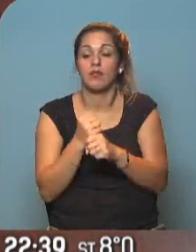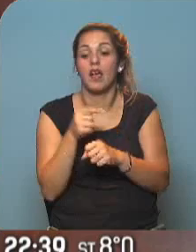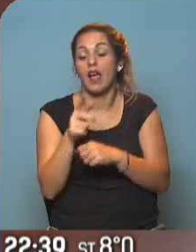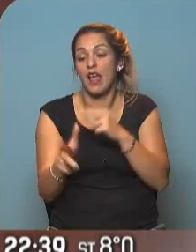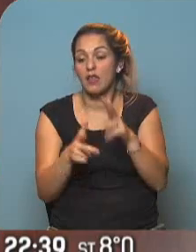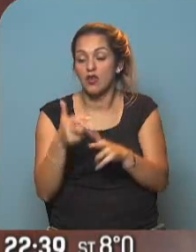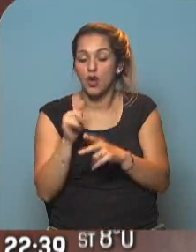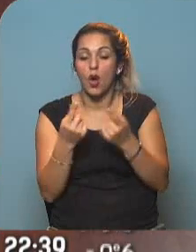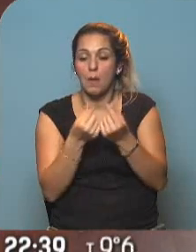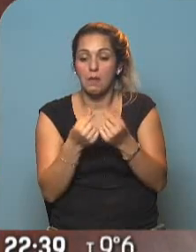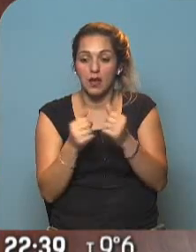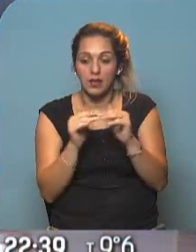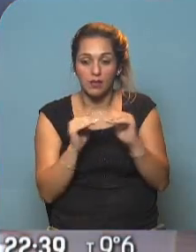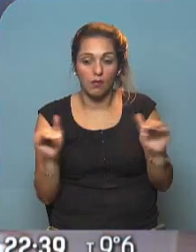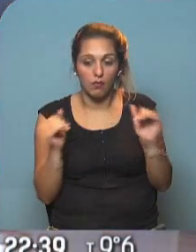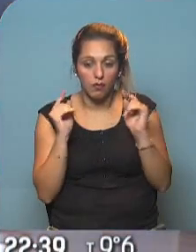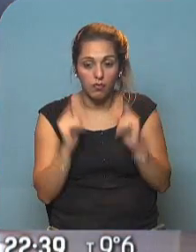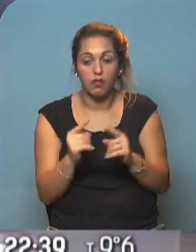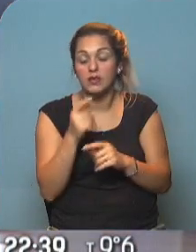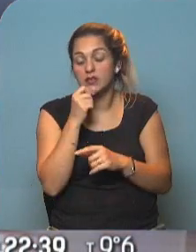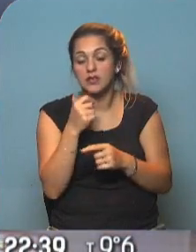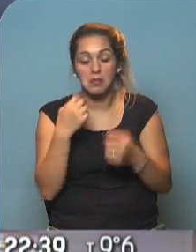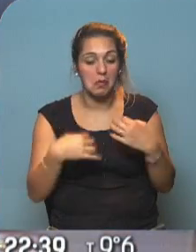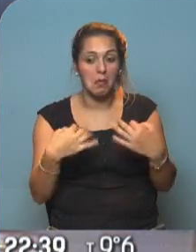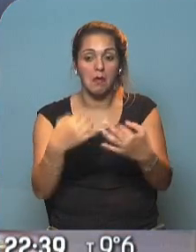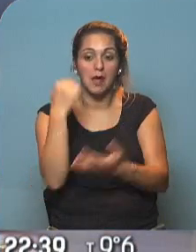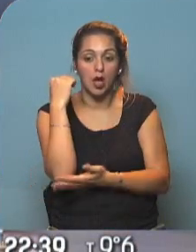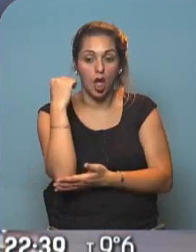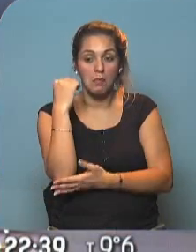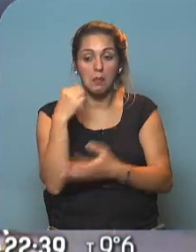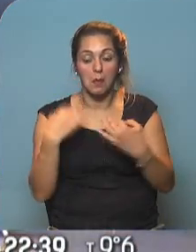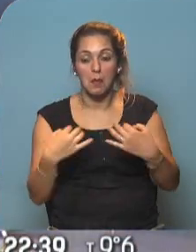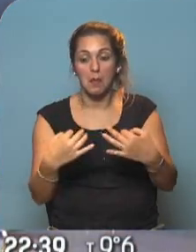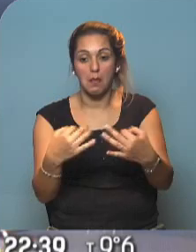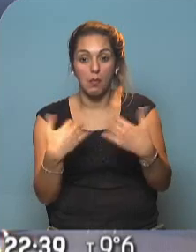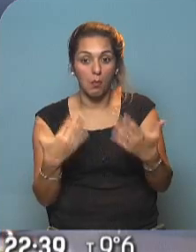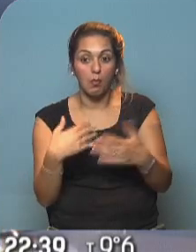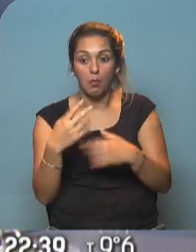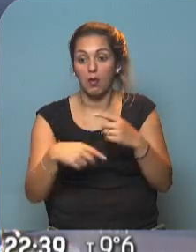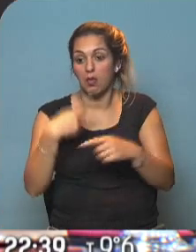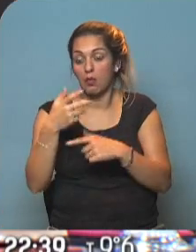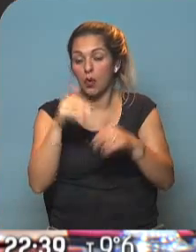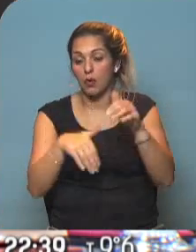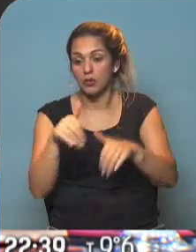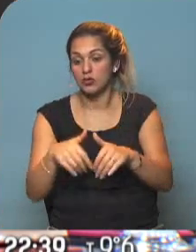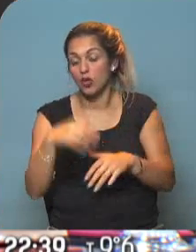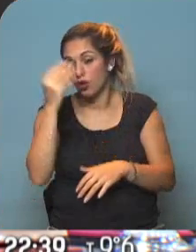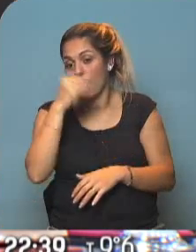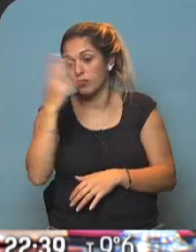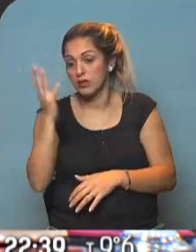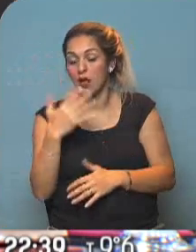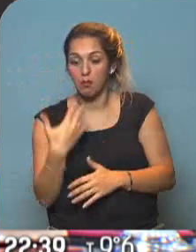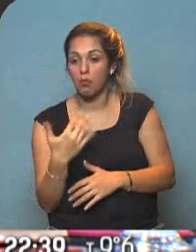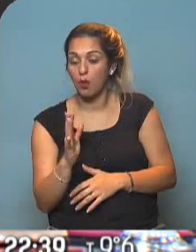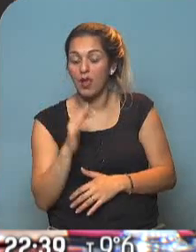con lo cual... si le va bien económicamente puede saltar a una elección tranquilamente. Y en el caso de Italia estará todo el mundo